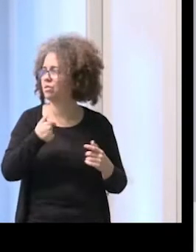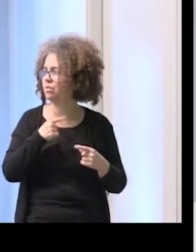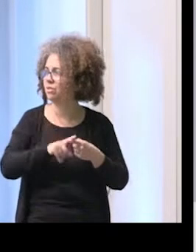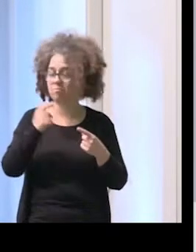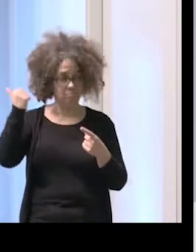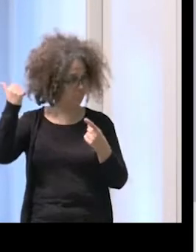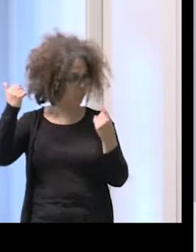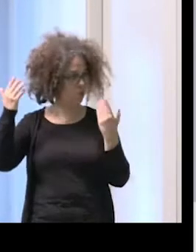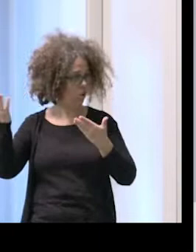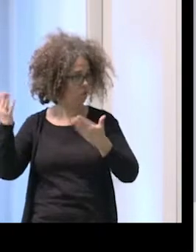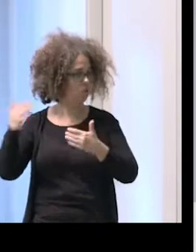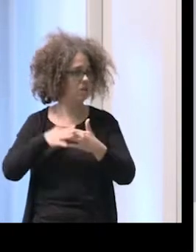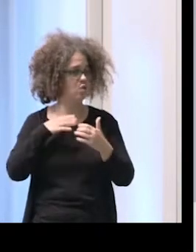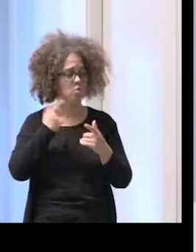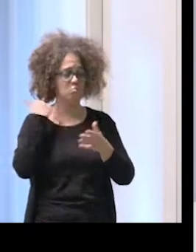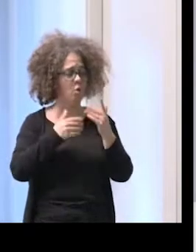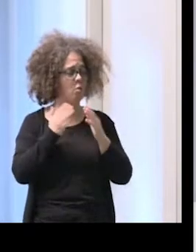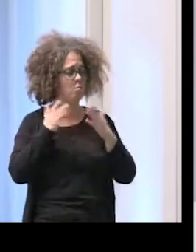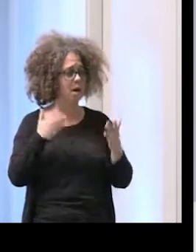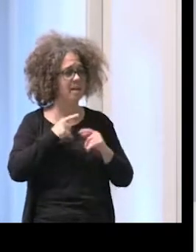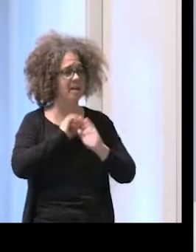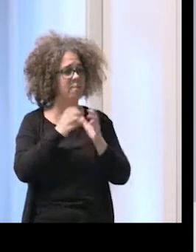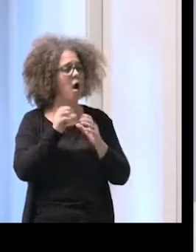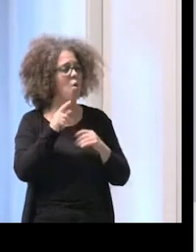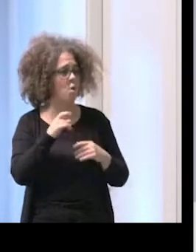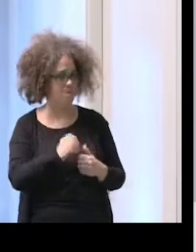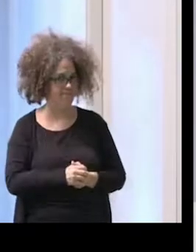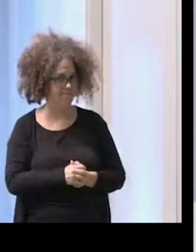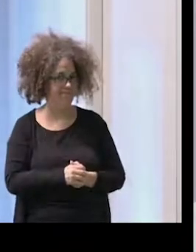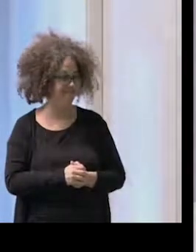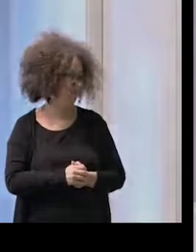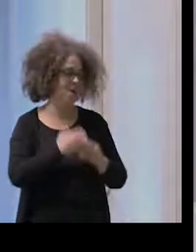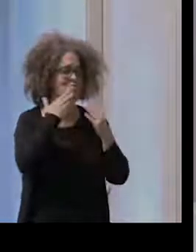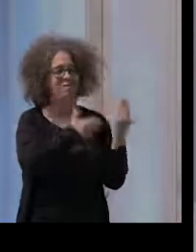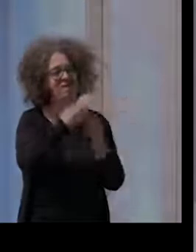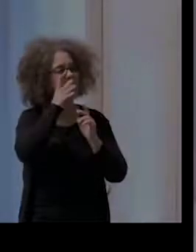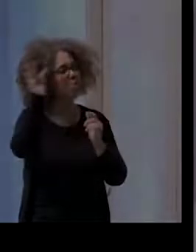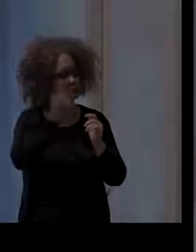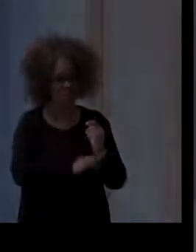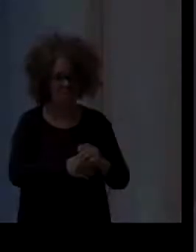Nob Young, en sus primeros años y el equipo actual. Muchas gracias por su atención.